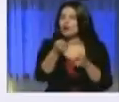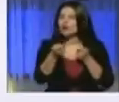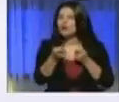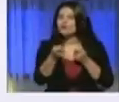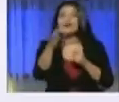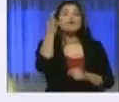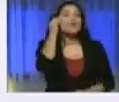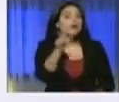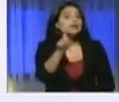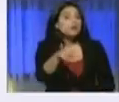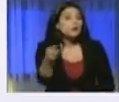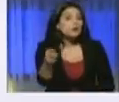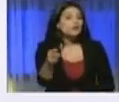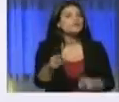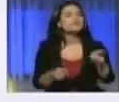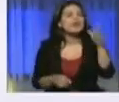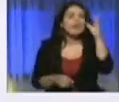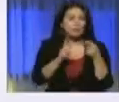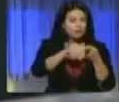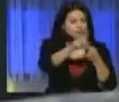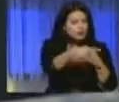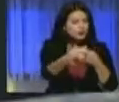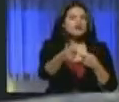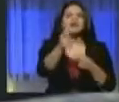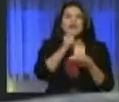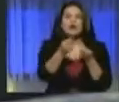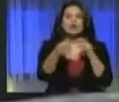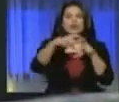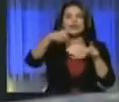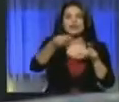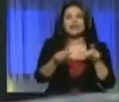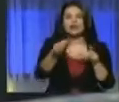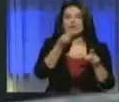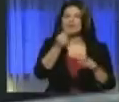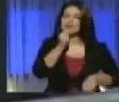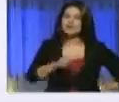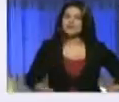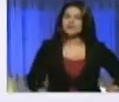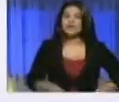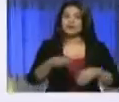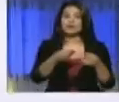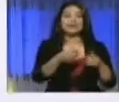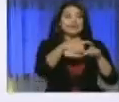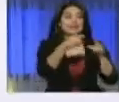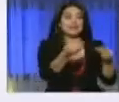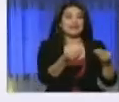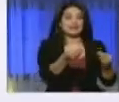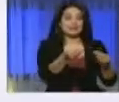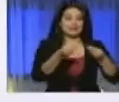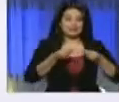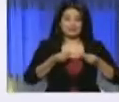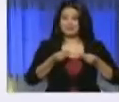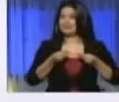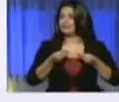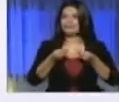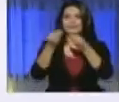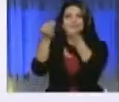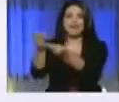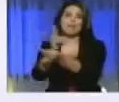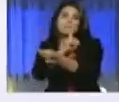Silvia? El cestatique. A uno le entregan su cestatique, uno se lo entrega. O a la mamá.